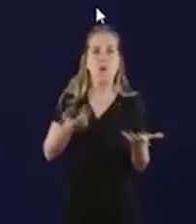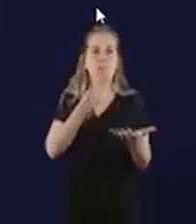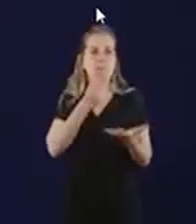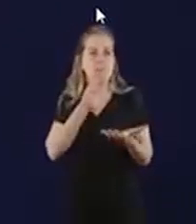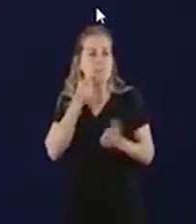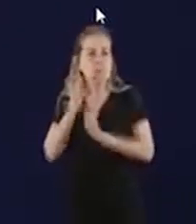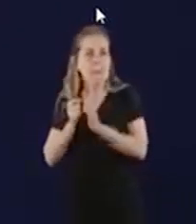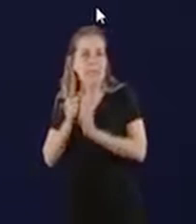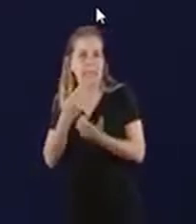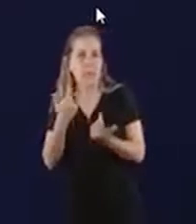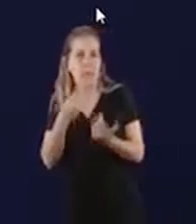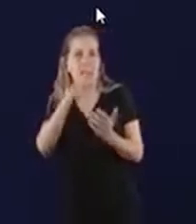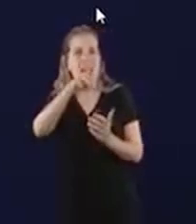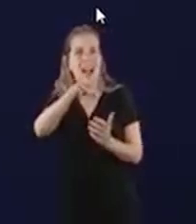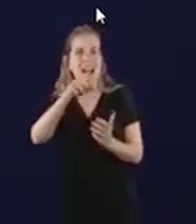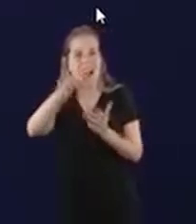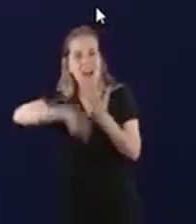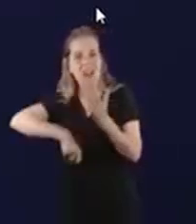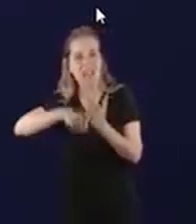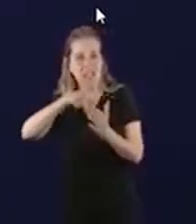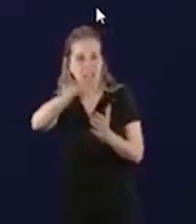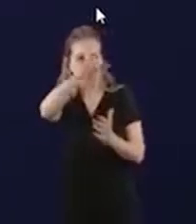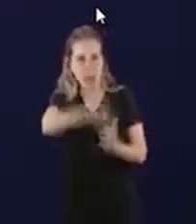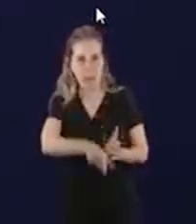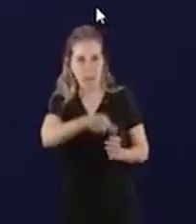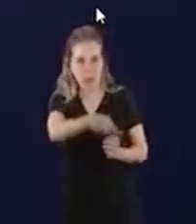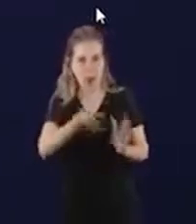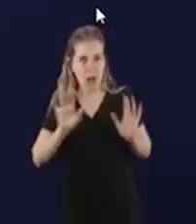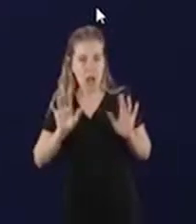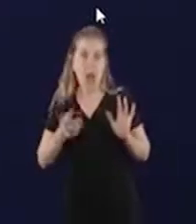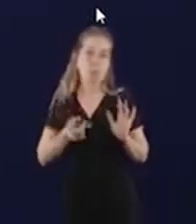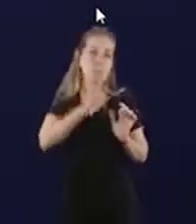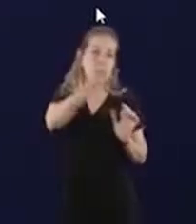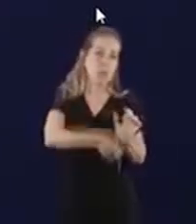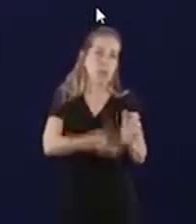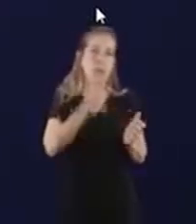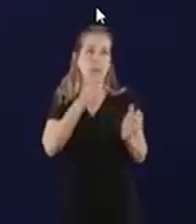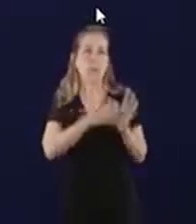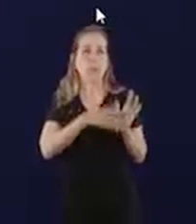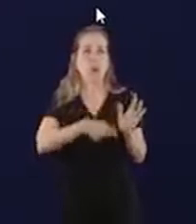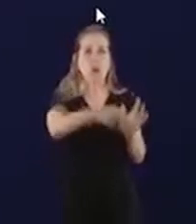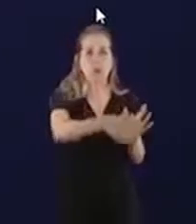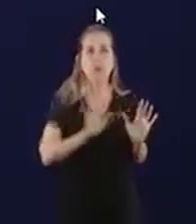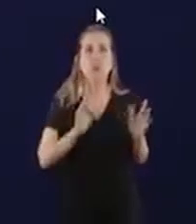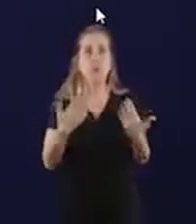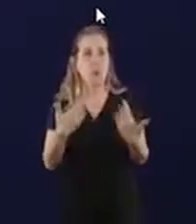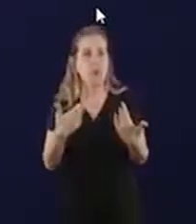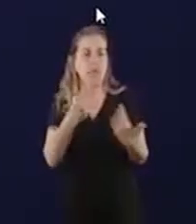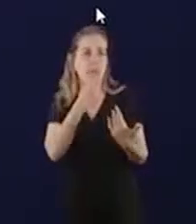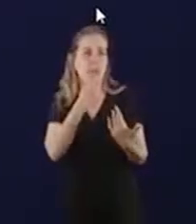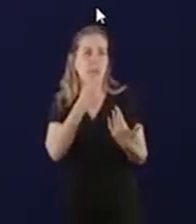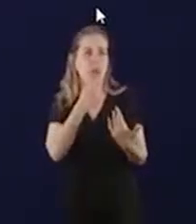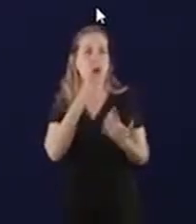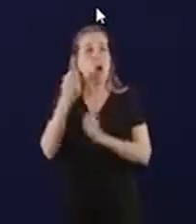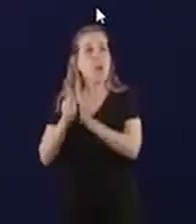a una persona además se permitía que un trabajador independiente pueda tener hasta cinco personas